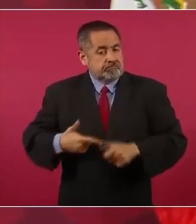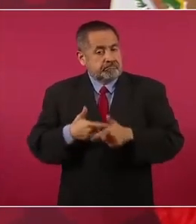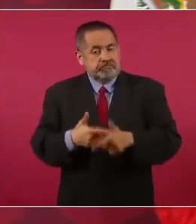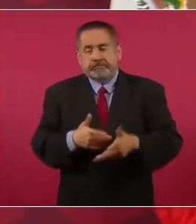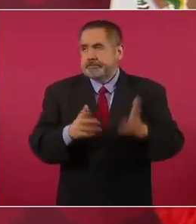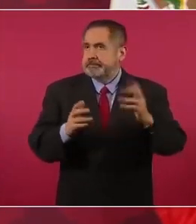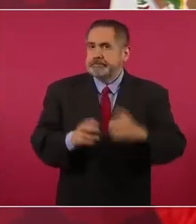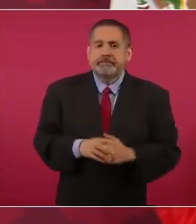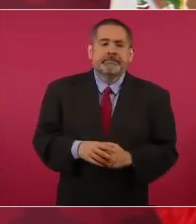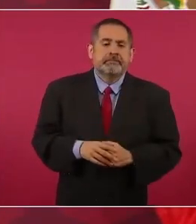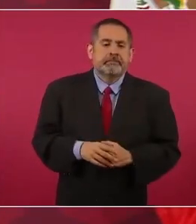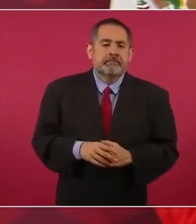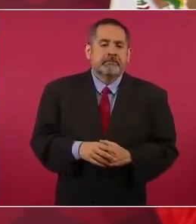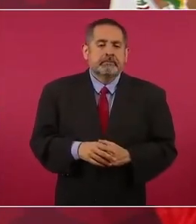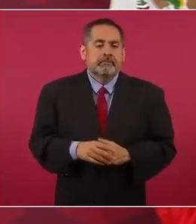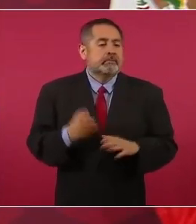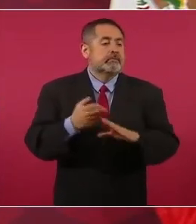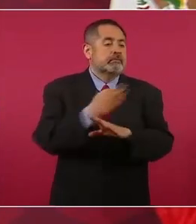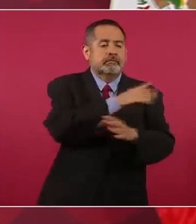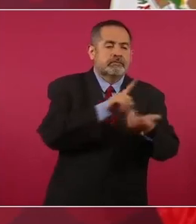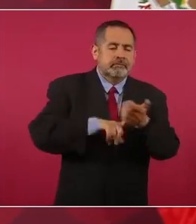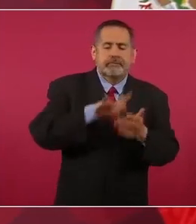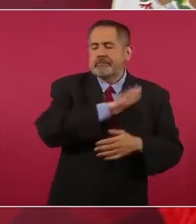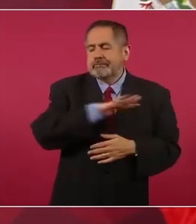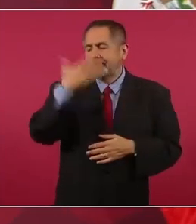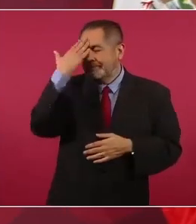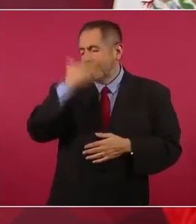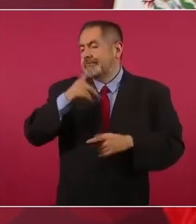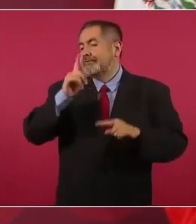se sabía por anticipado